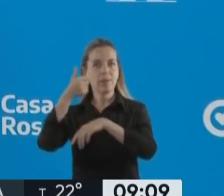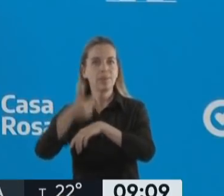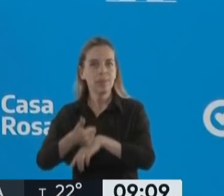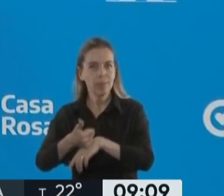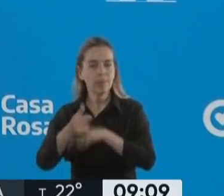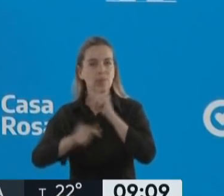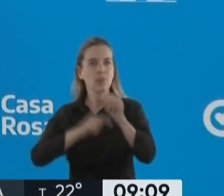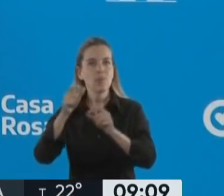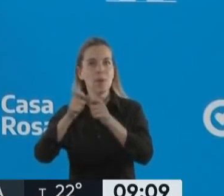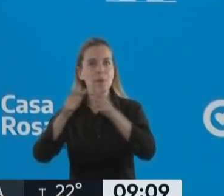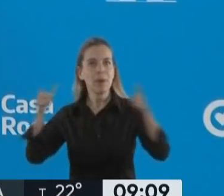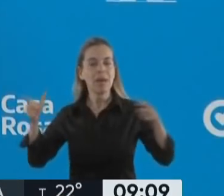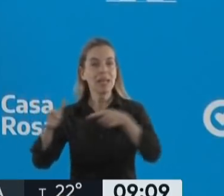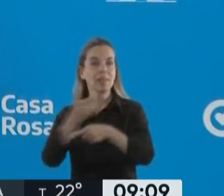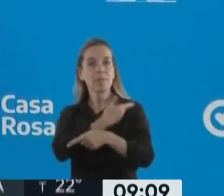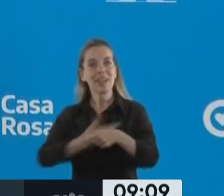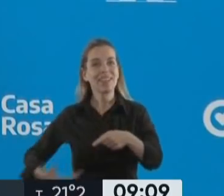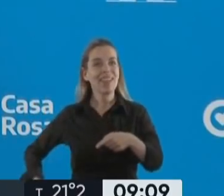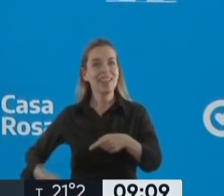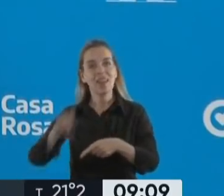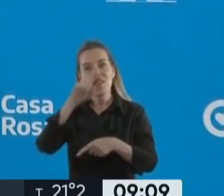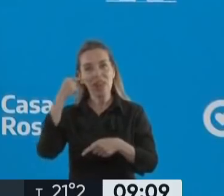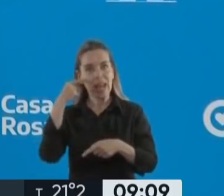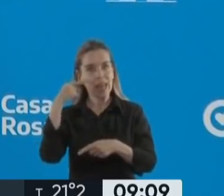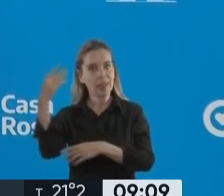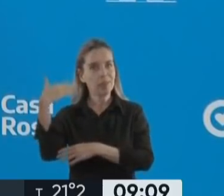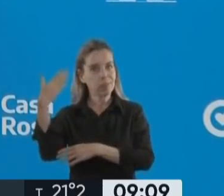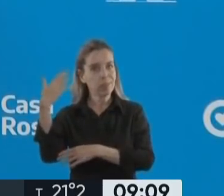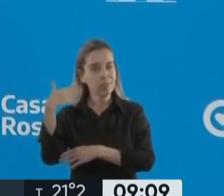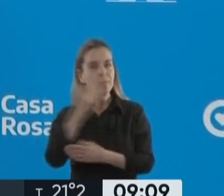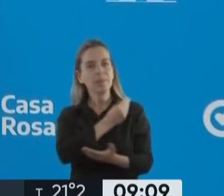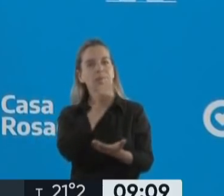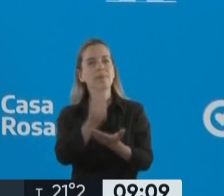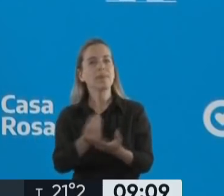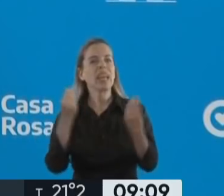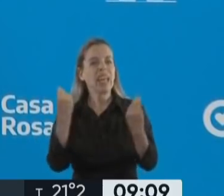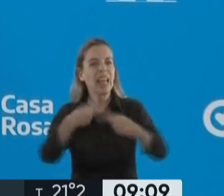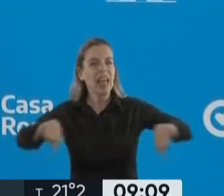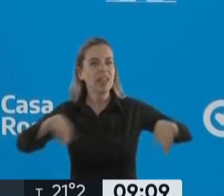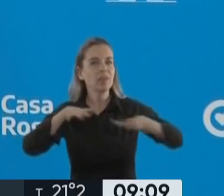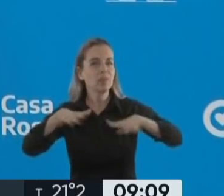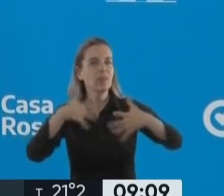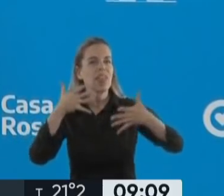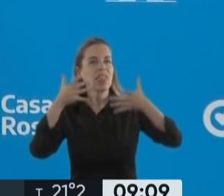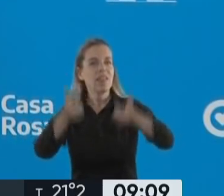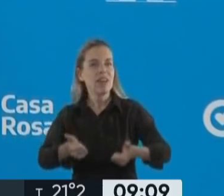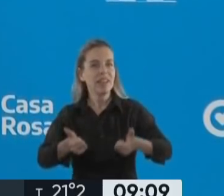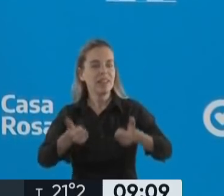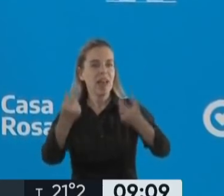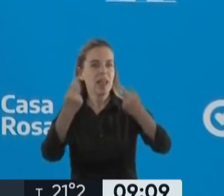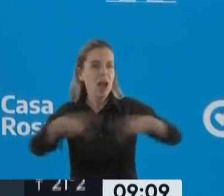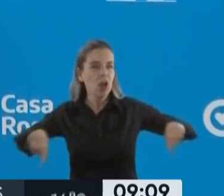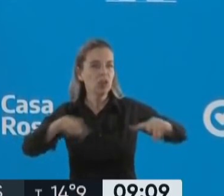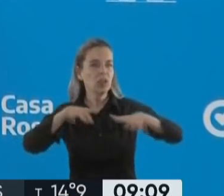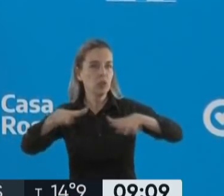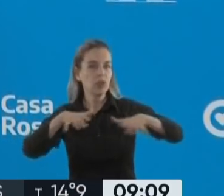cada vez más y la voz del presidente Alberto Fernández no representa solamente los intereses, la defensa de aquellas causas